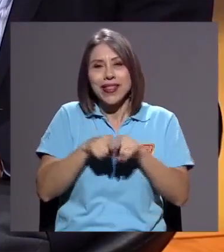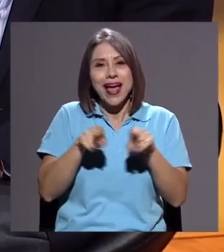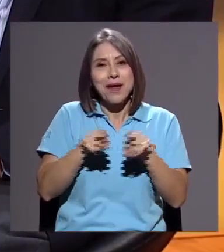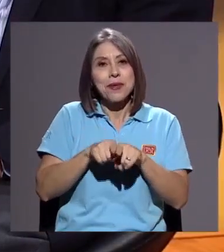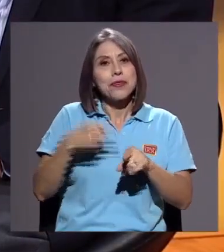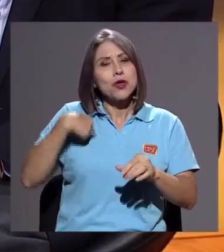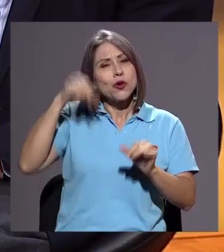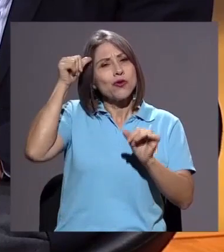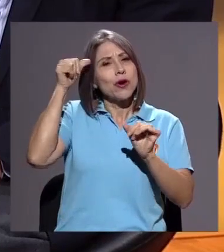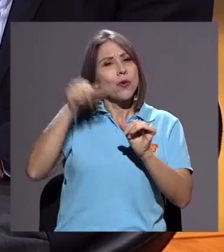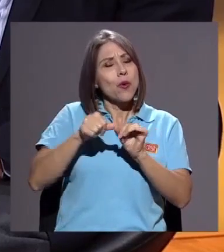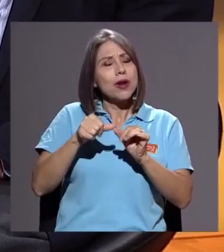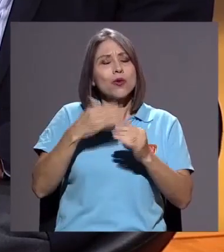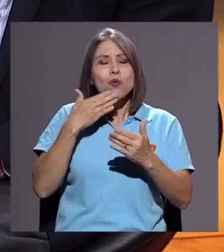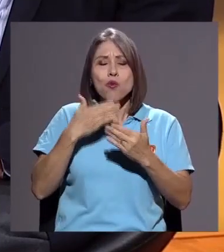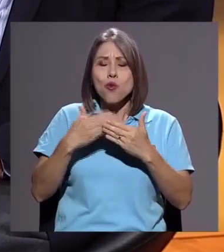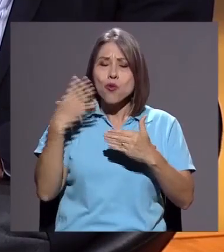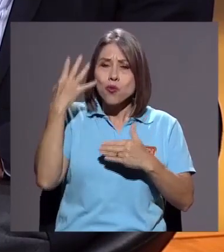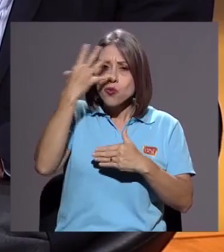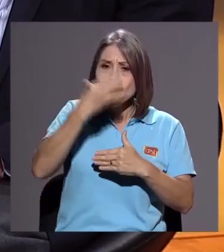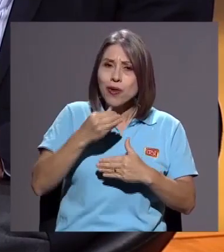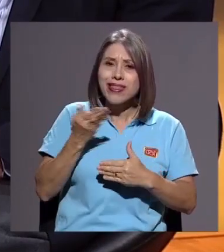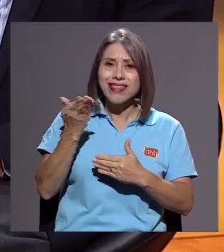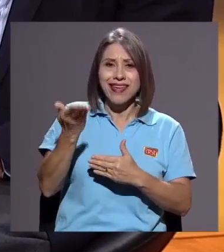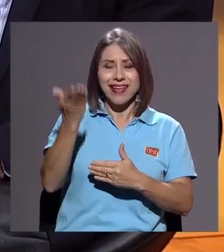Tengo recuerdos muy gratos de él, muy gratos de él.